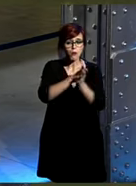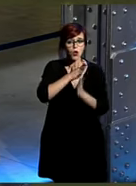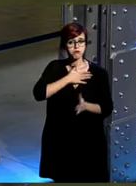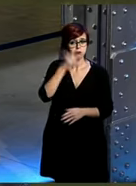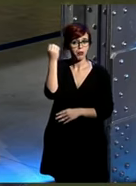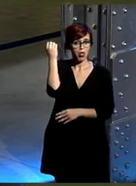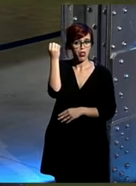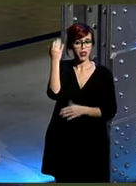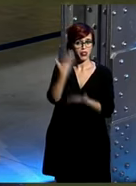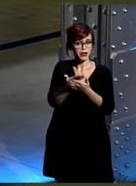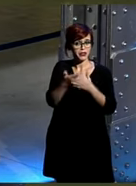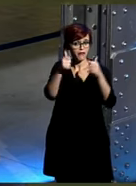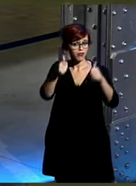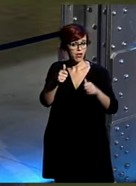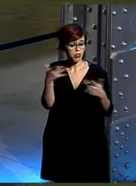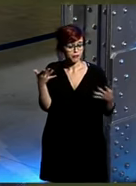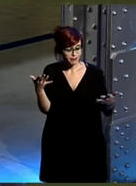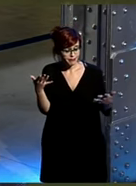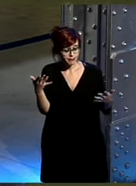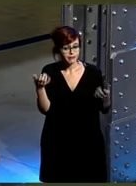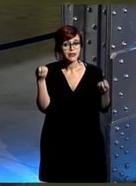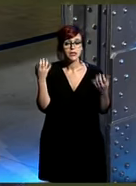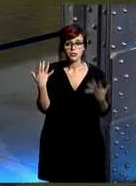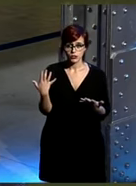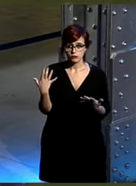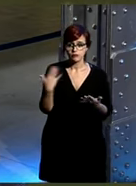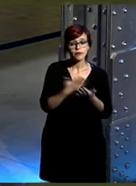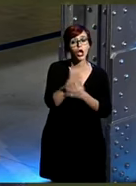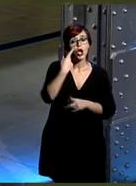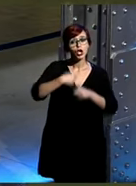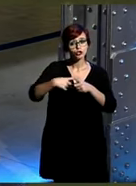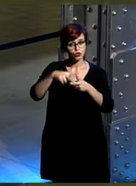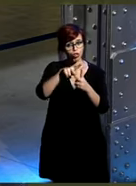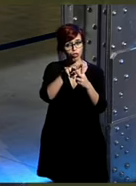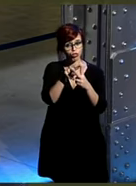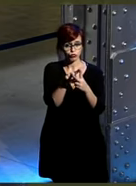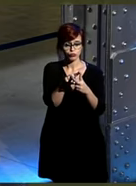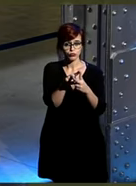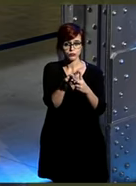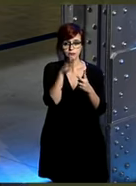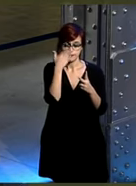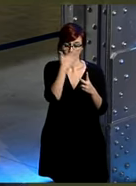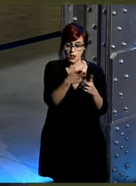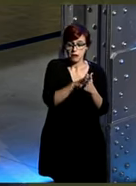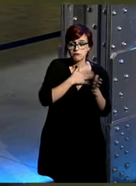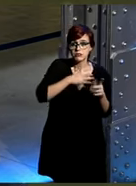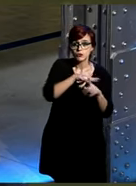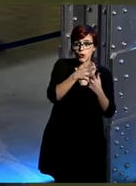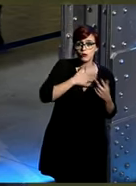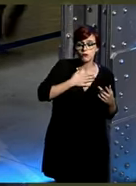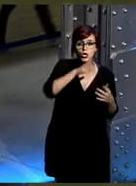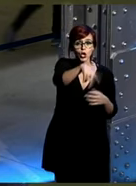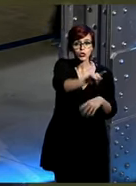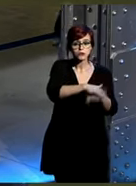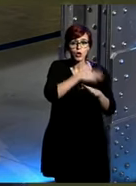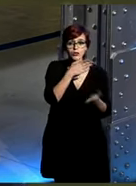poder de la certificación. Bueno, están pasando dos cosas. Primero, seamos sinceros, y no es nuestro caso, porque en nuestro caso la